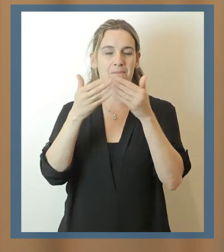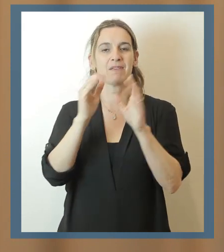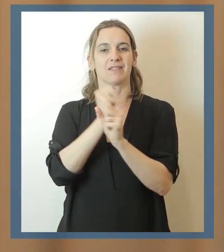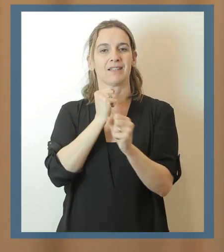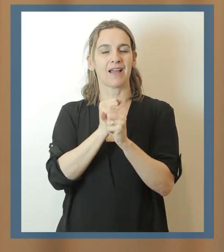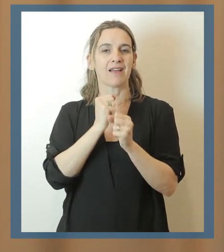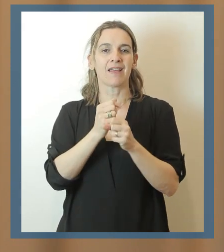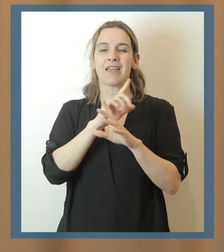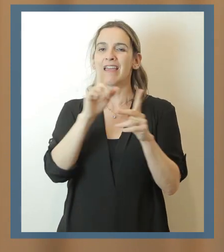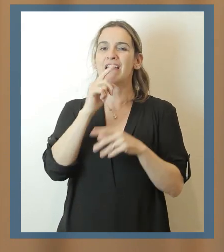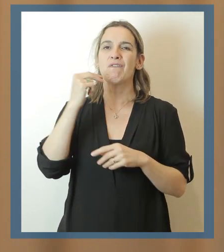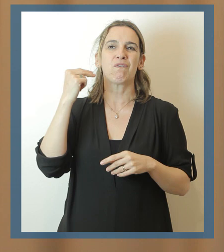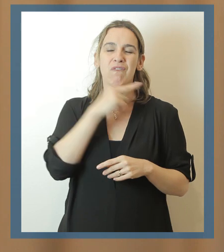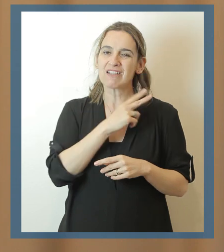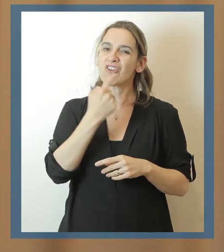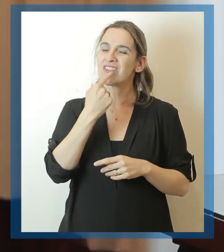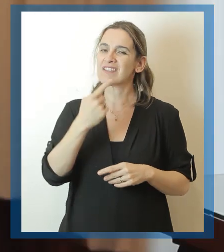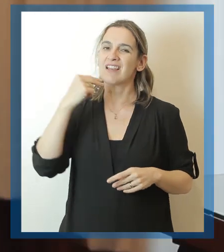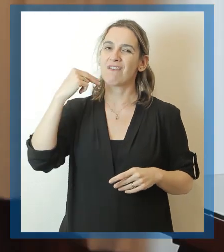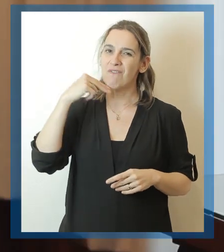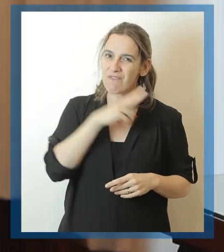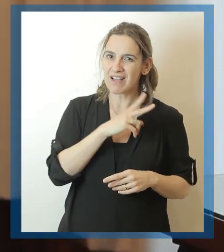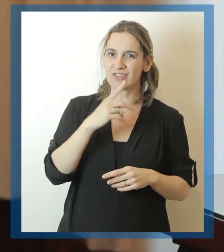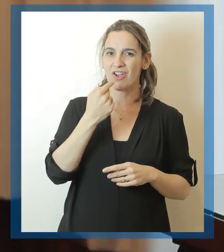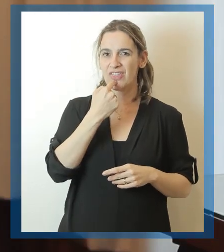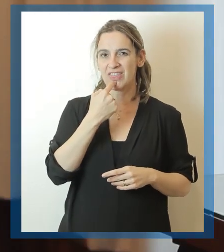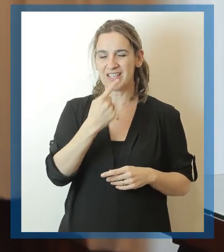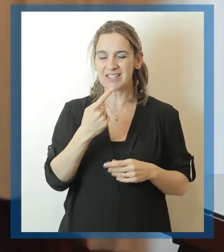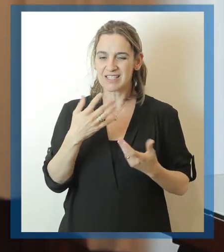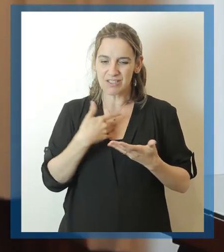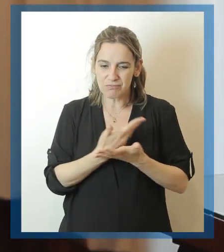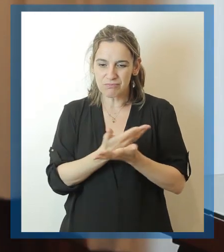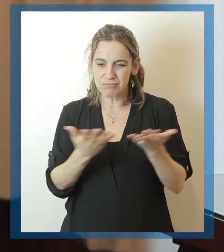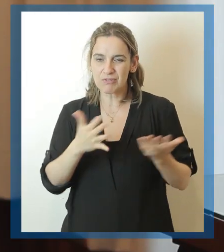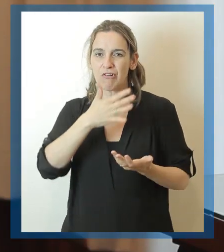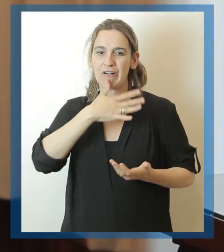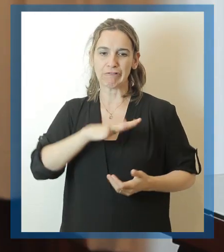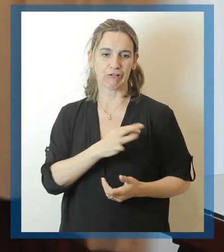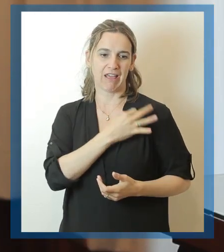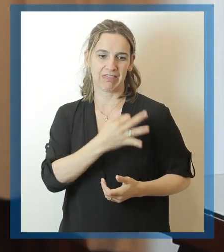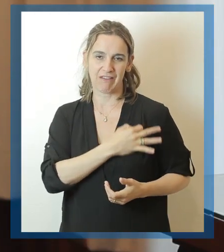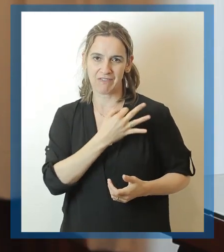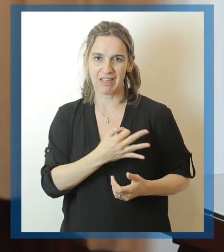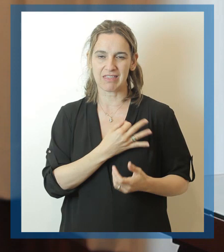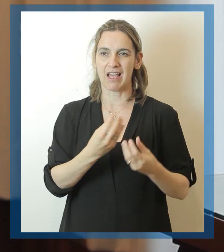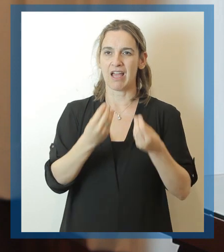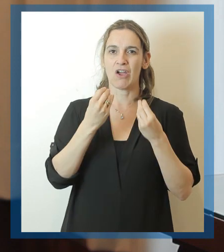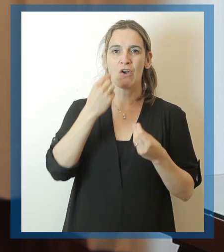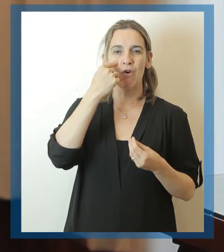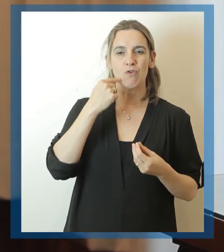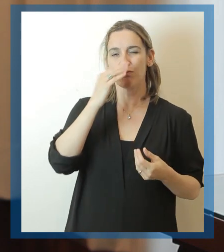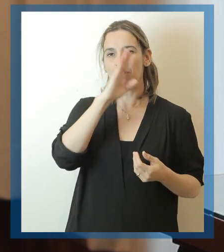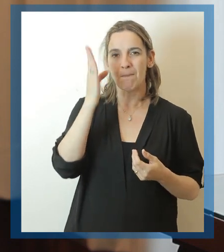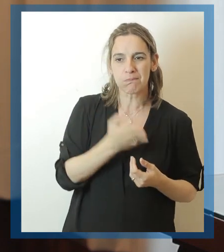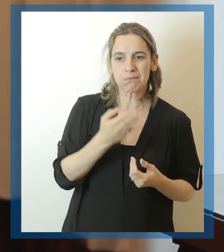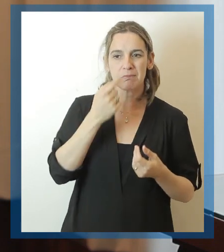se prenden y salen al mundo del trabajo. Es falso, absolutamente falso, y la evidencia lo demuestra con historias